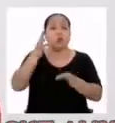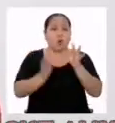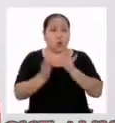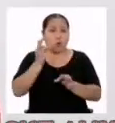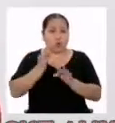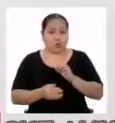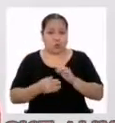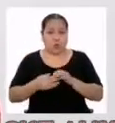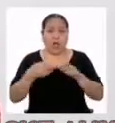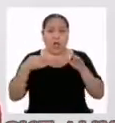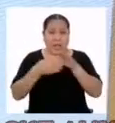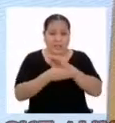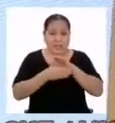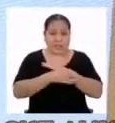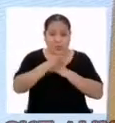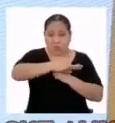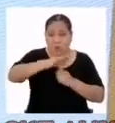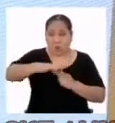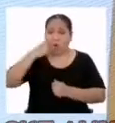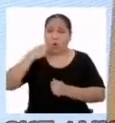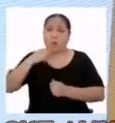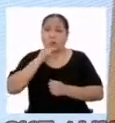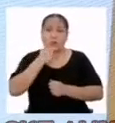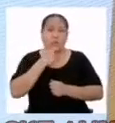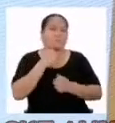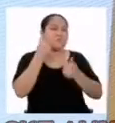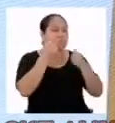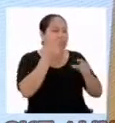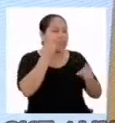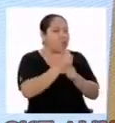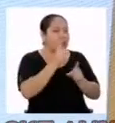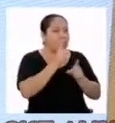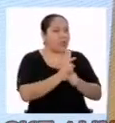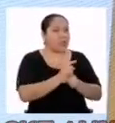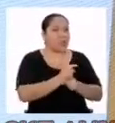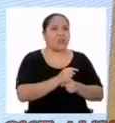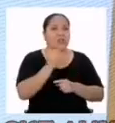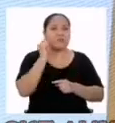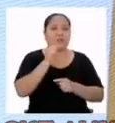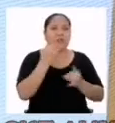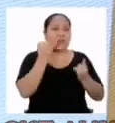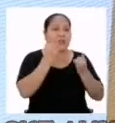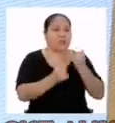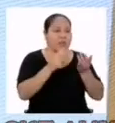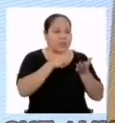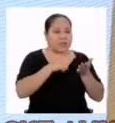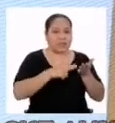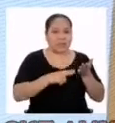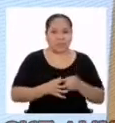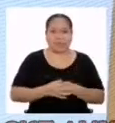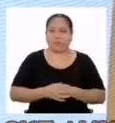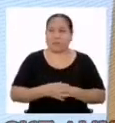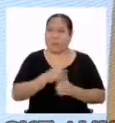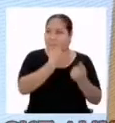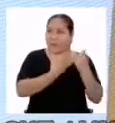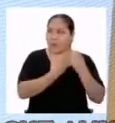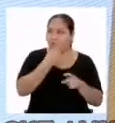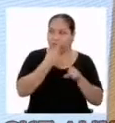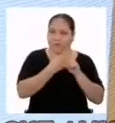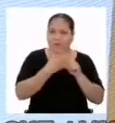Has terminado el texto. ¡Yeah! Profesora, nos han llegado preguntas de diferentes partes del